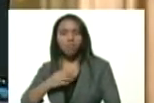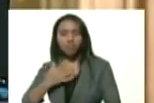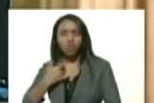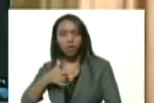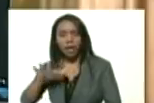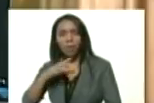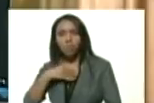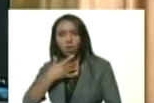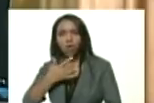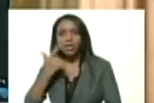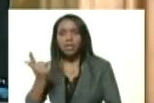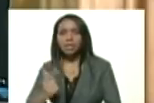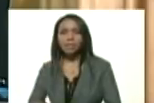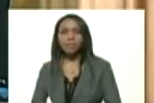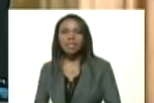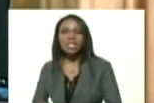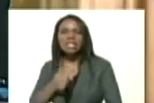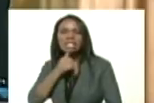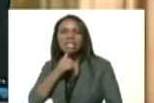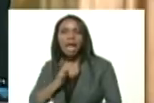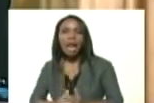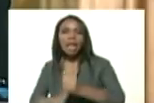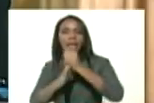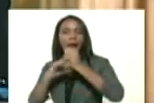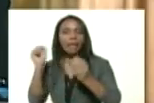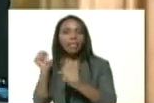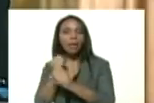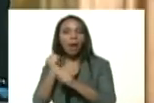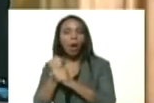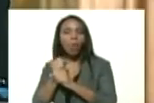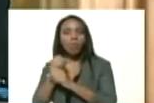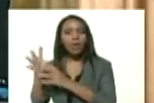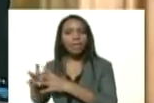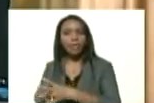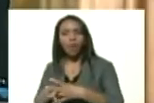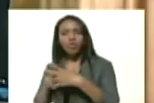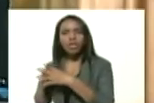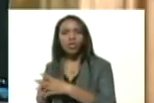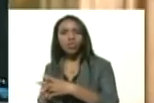verdad quien dirigía la operación por eeuu